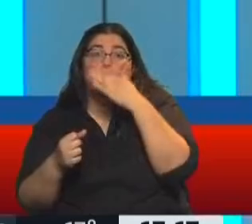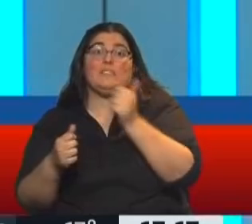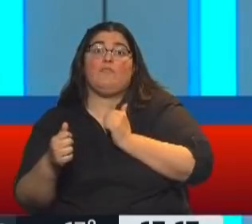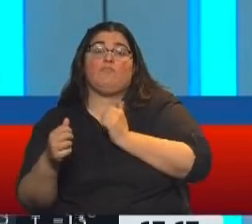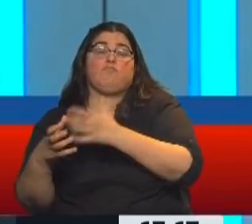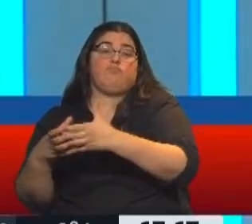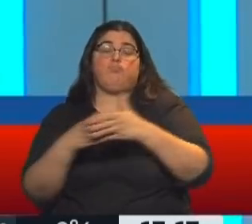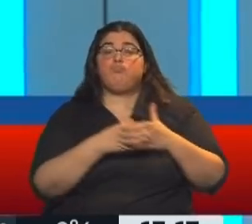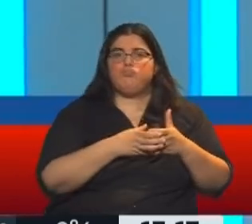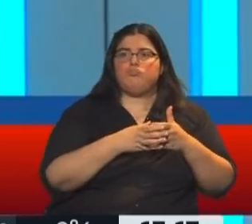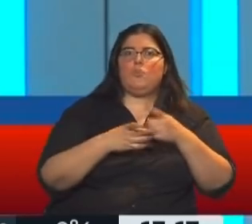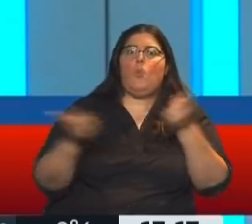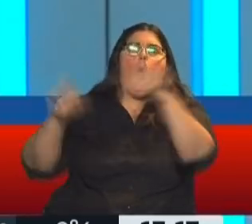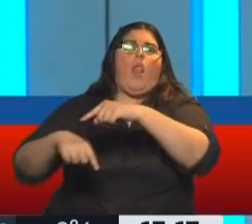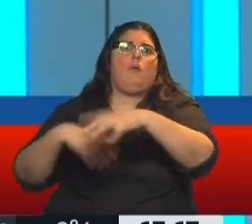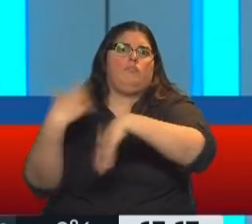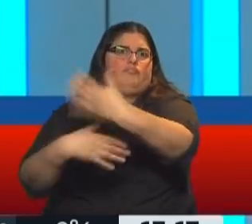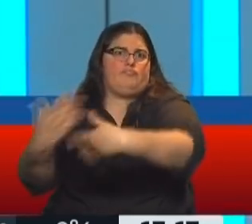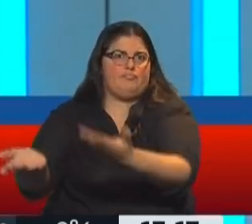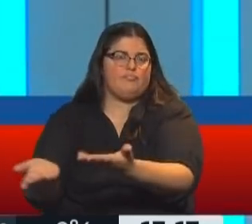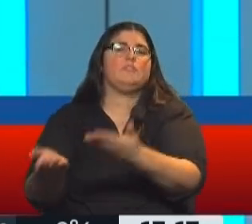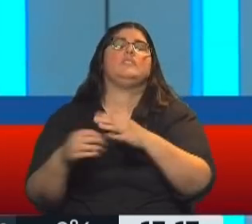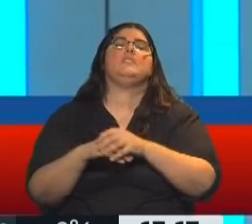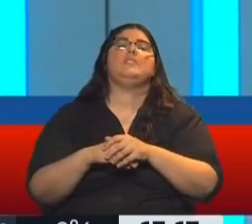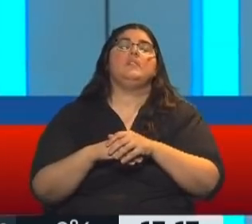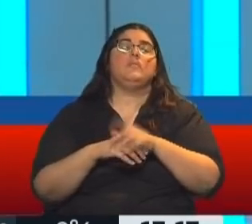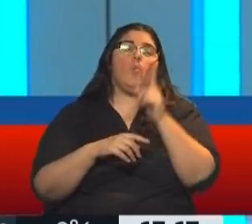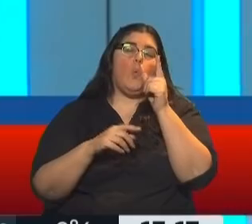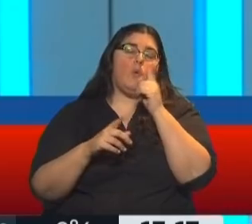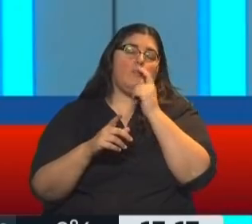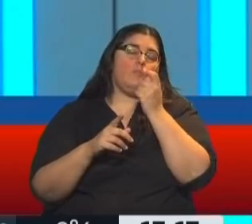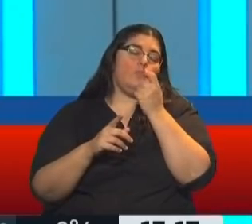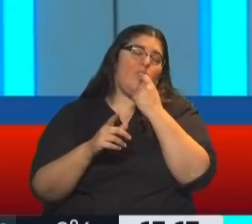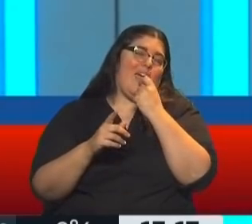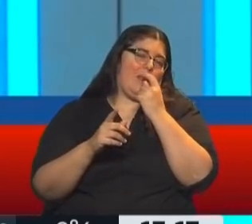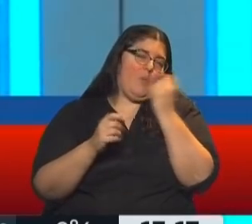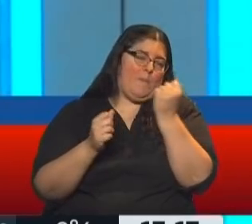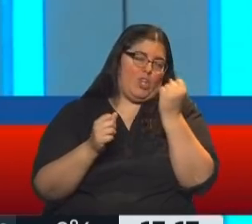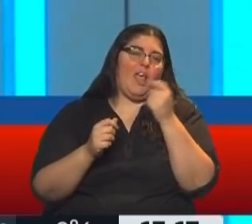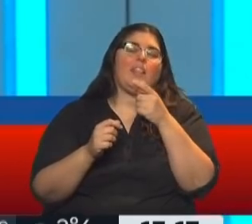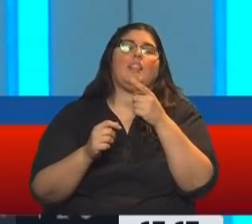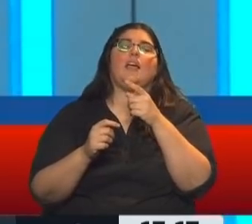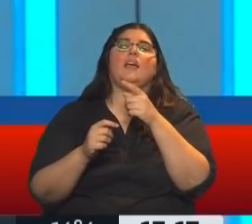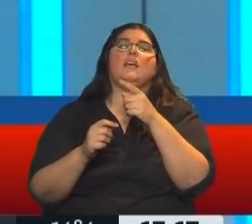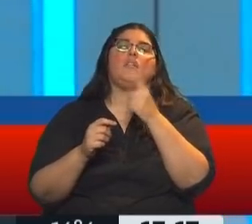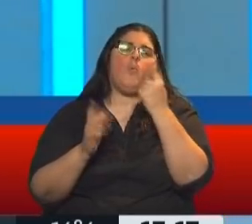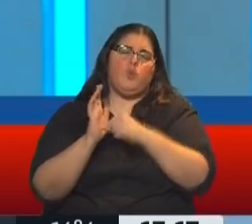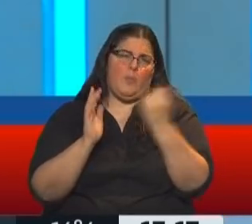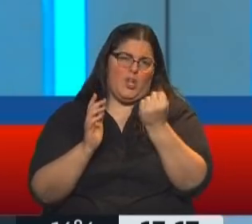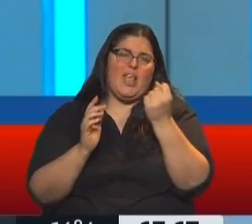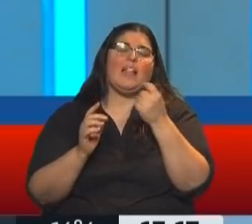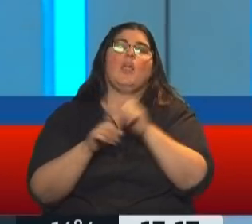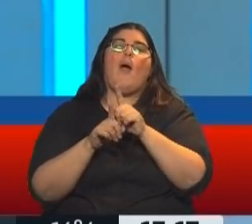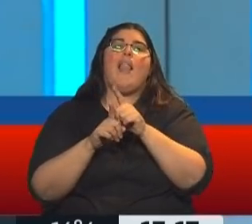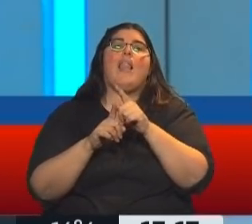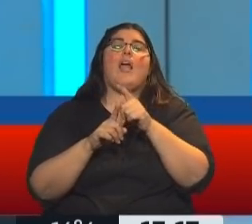en este caso de seguridad, las fuerzas armadas que imperan en ese lugar. Y un dato también a tener en cuenta que es el retiro de los funcionarios diplomáticos de